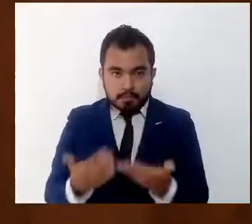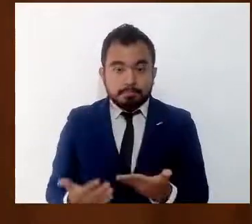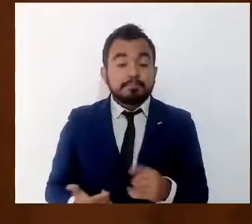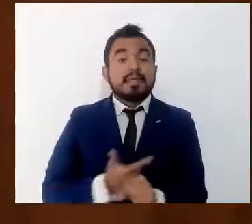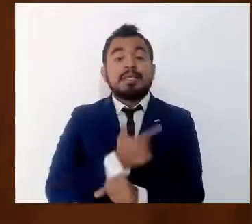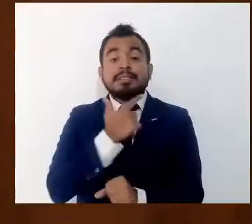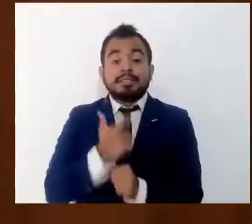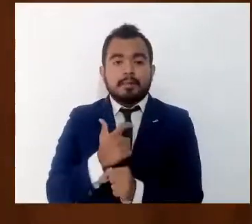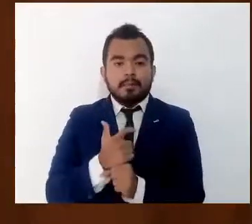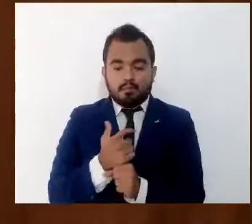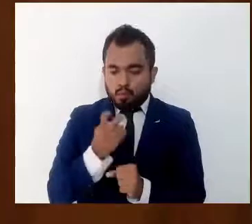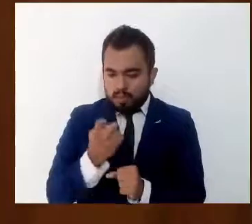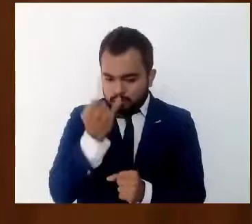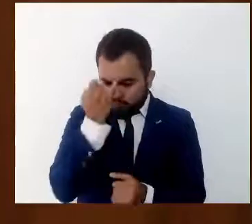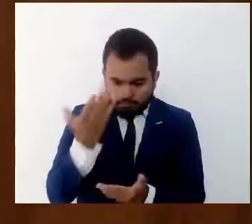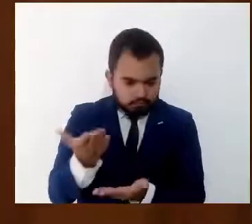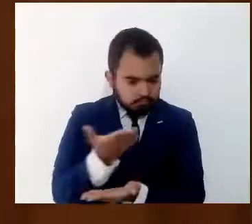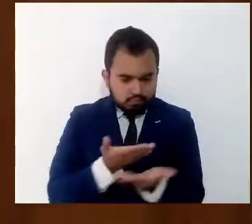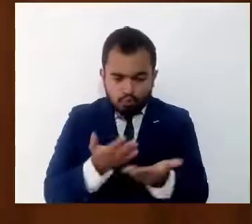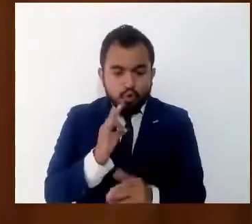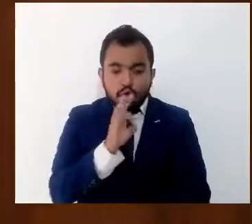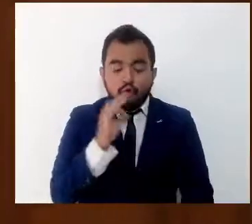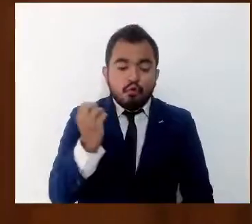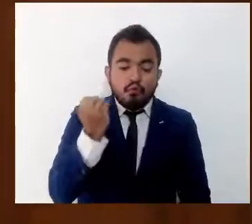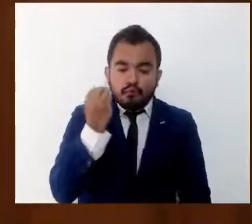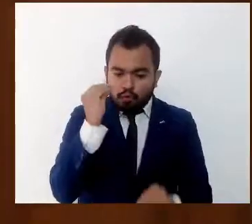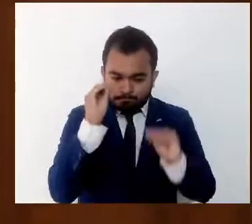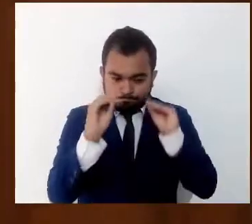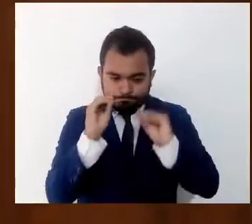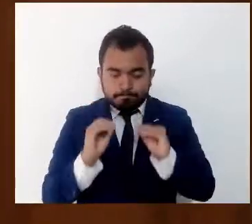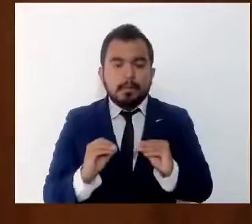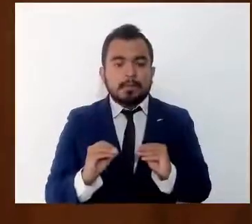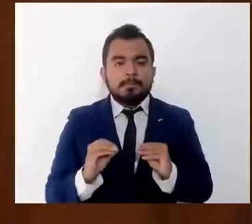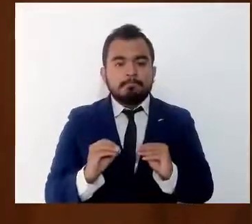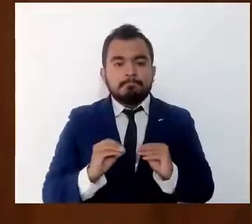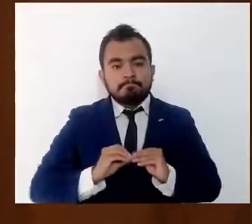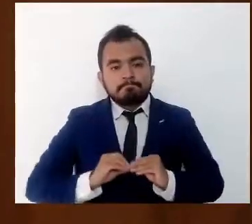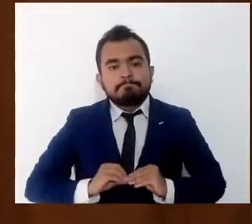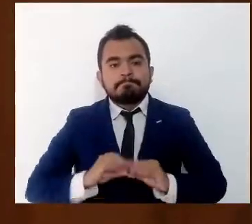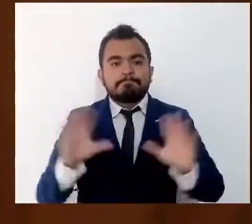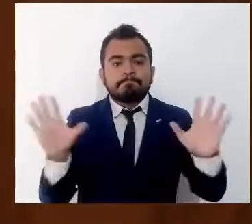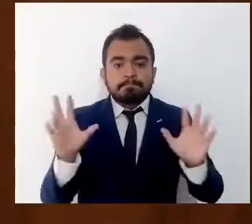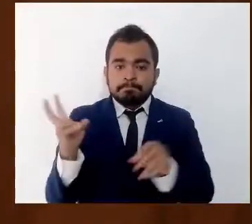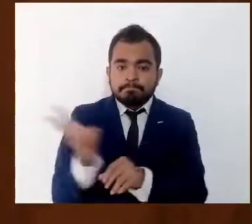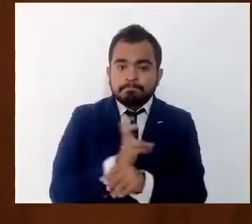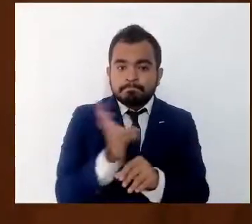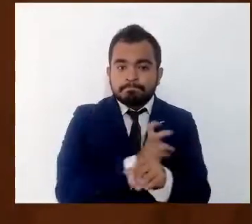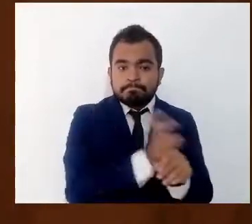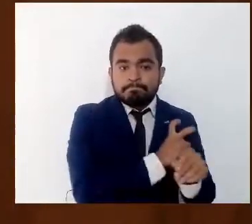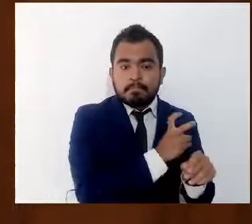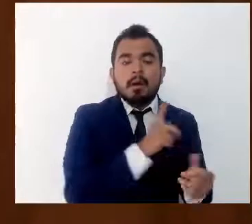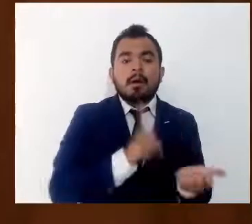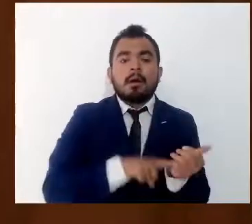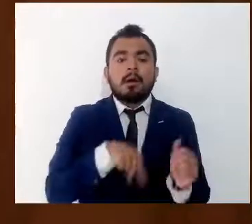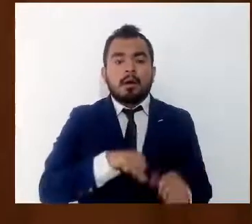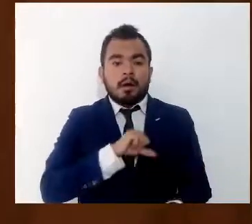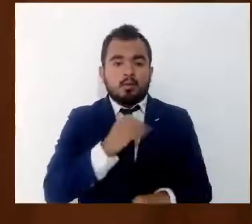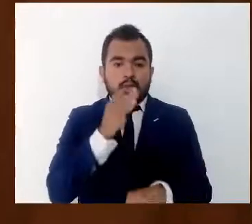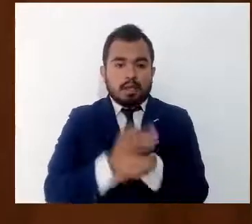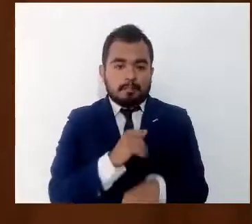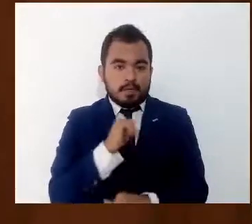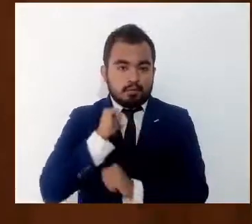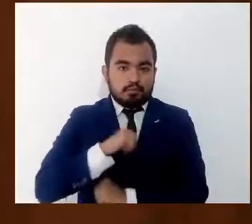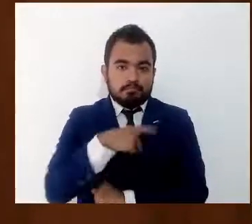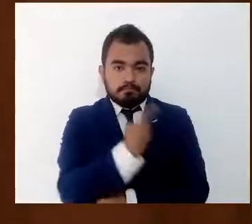foros se llevará a cabo mediante una convocatoria emitida por el ayuntamiento correspondiente, con la participación de